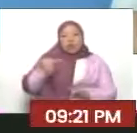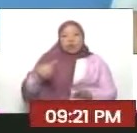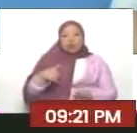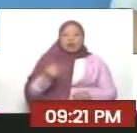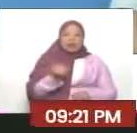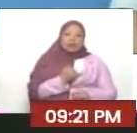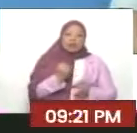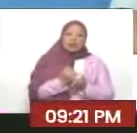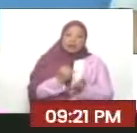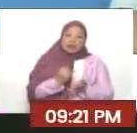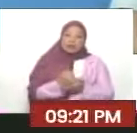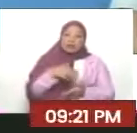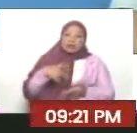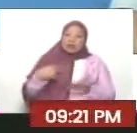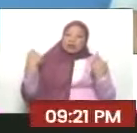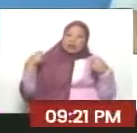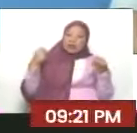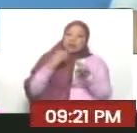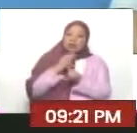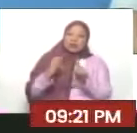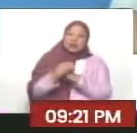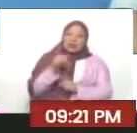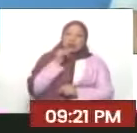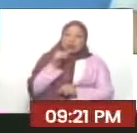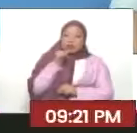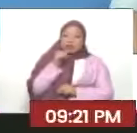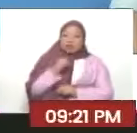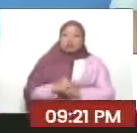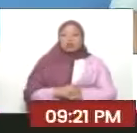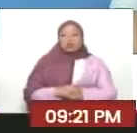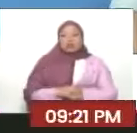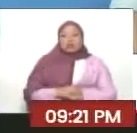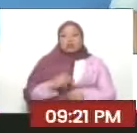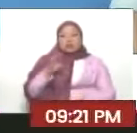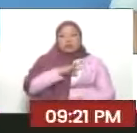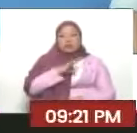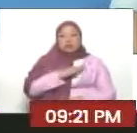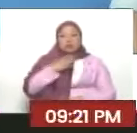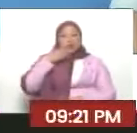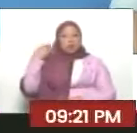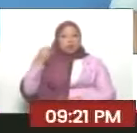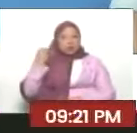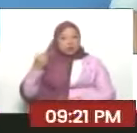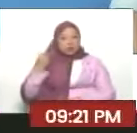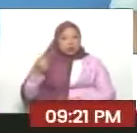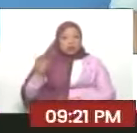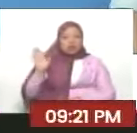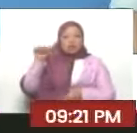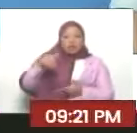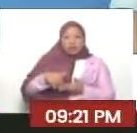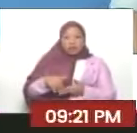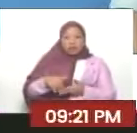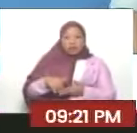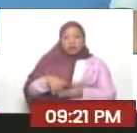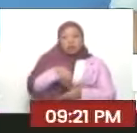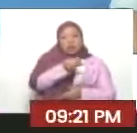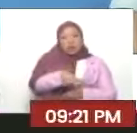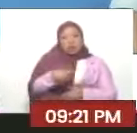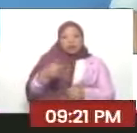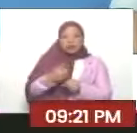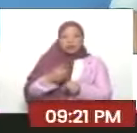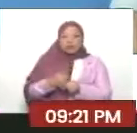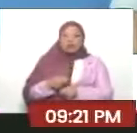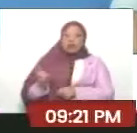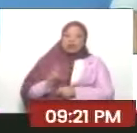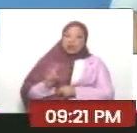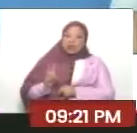nuestra identidad, de nuestras prácticas culturales, de eso que nos hace propio y orgulloso de ser de Miranda, de los altos mirandinos, de